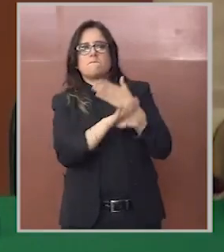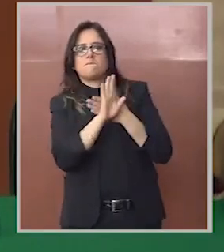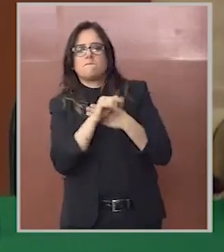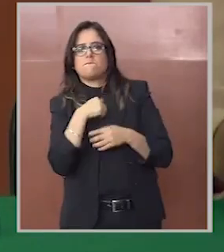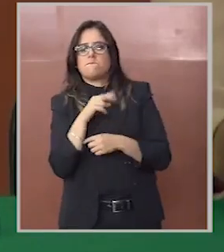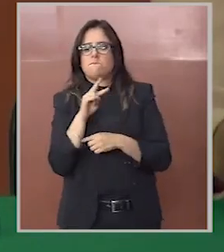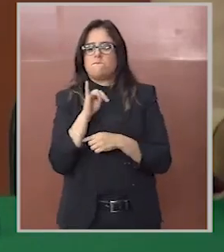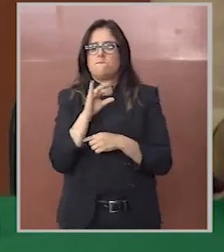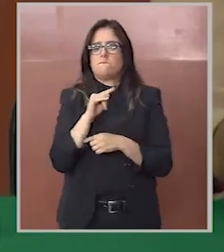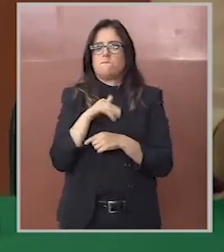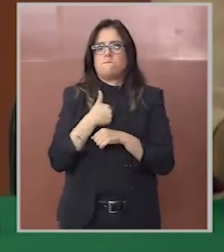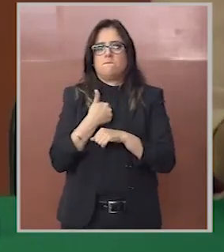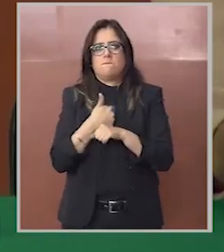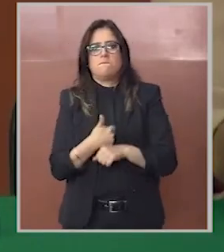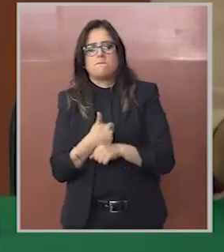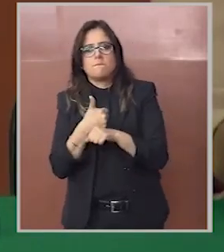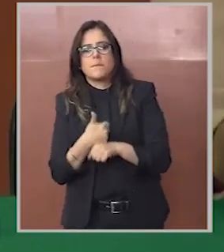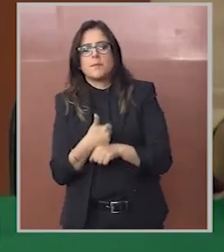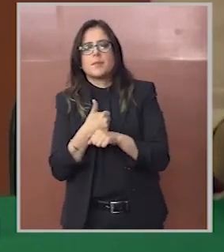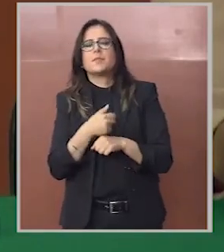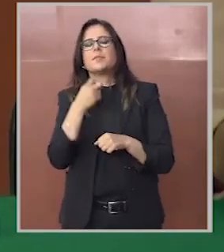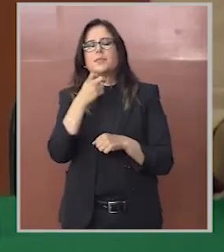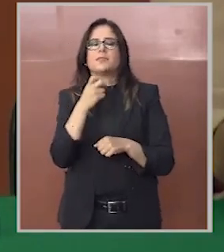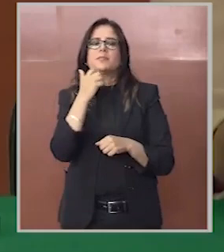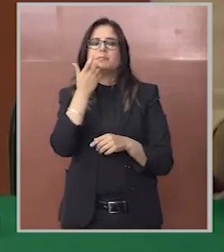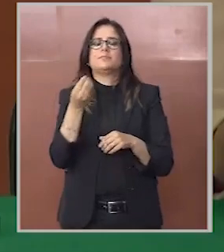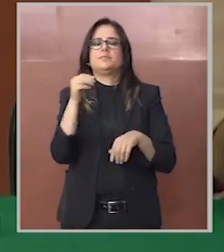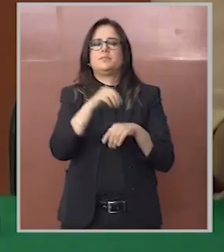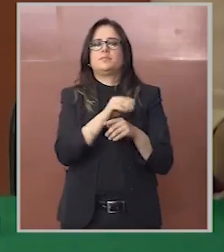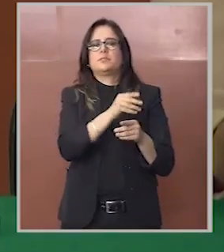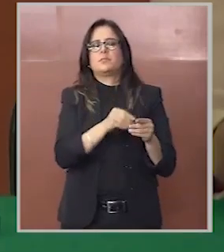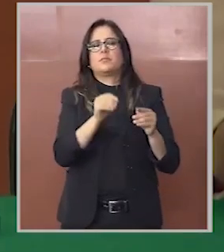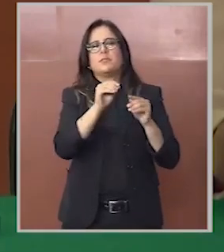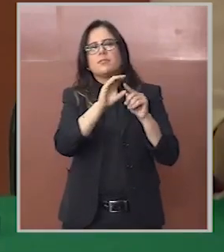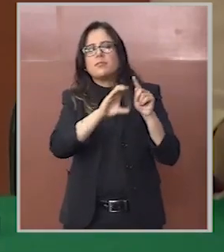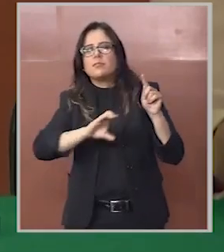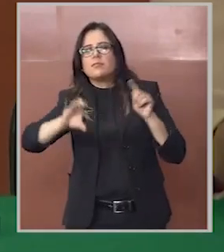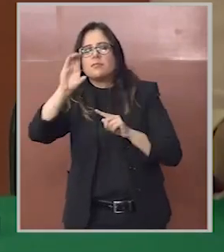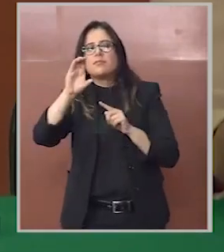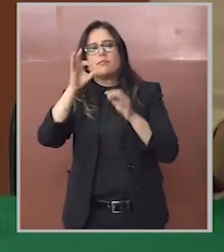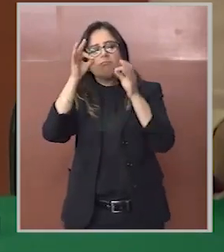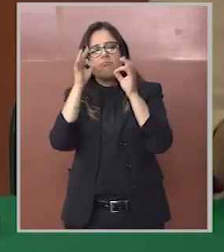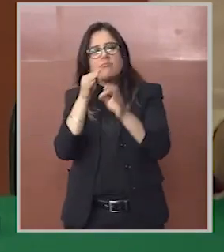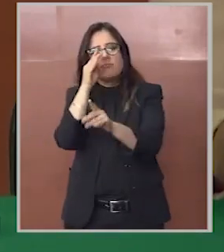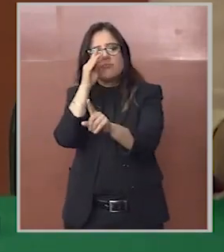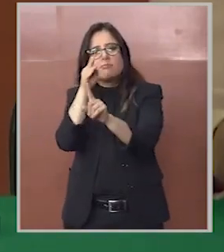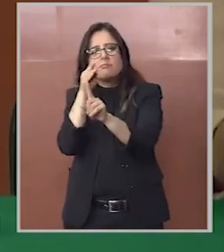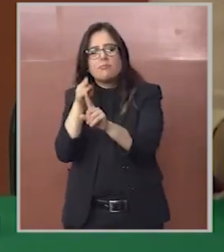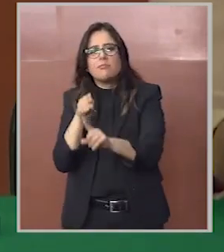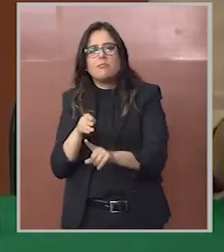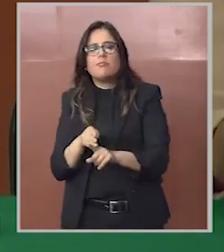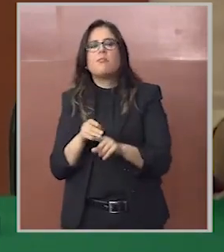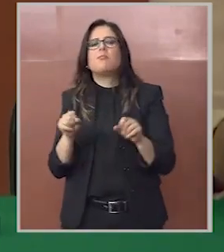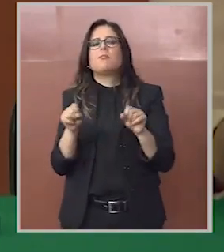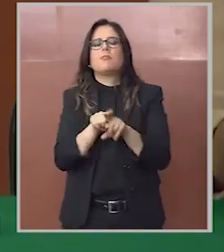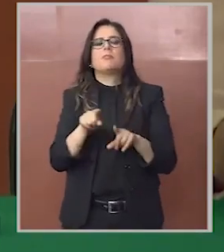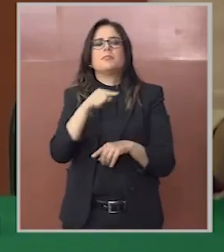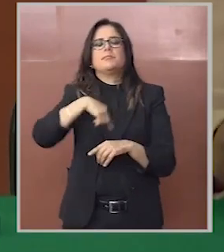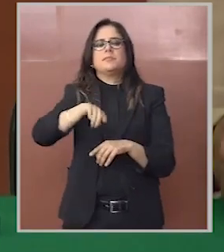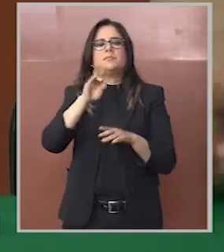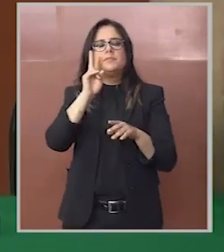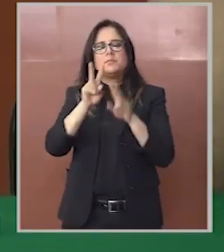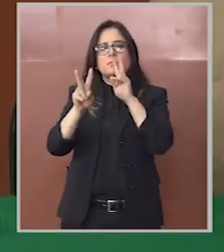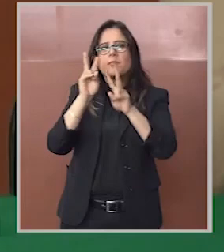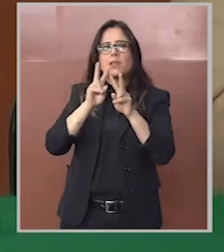tiene su propia dinámica y lo quisimos poner como en un apartado pues específico y bueno también abordamos ahí